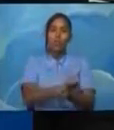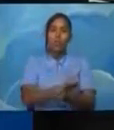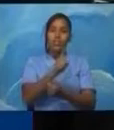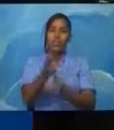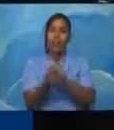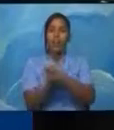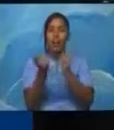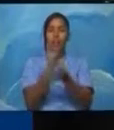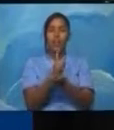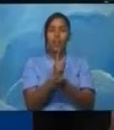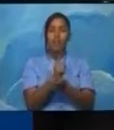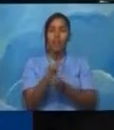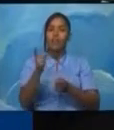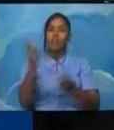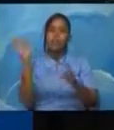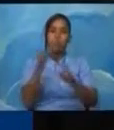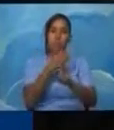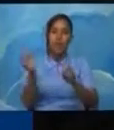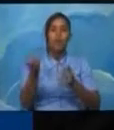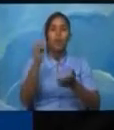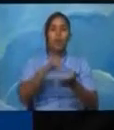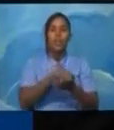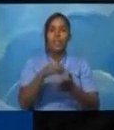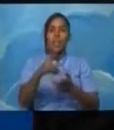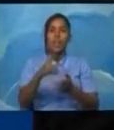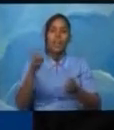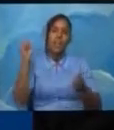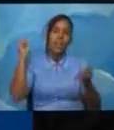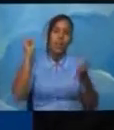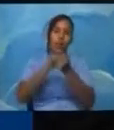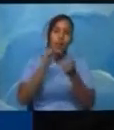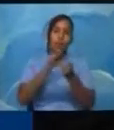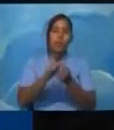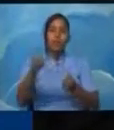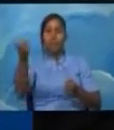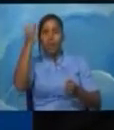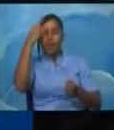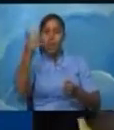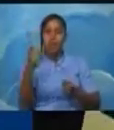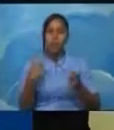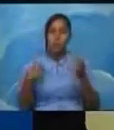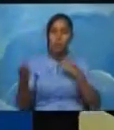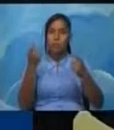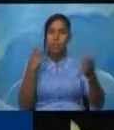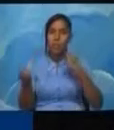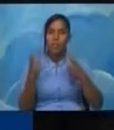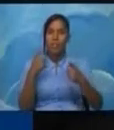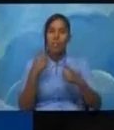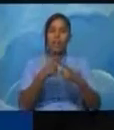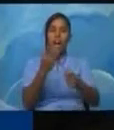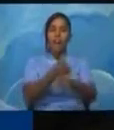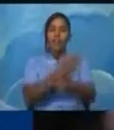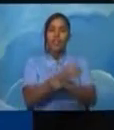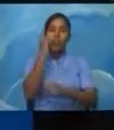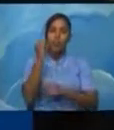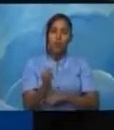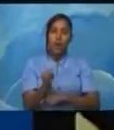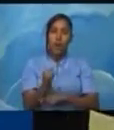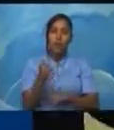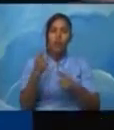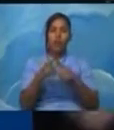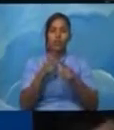ha cambiado. Piedra, una vez le robó la cabeza a Nievita, a mí me tiraban piedra, es que el tiempo era flaco.